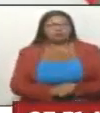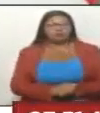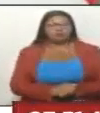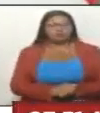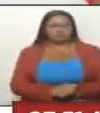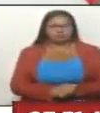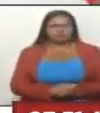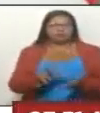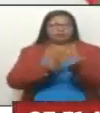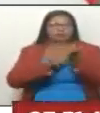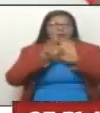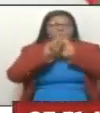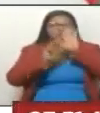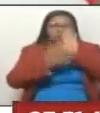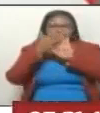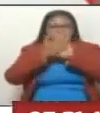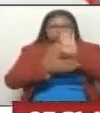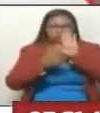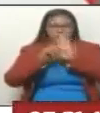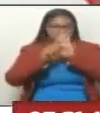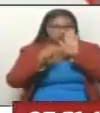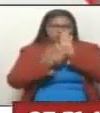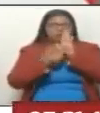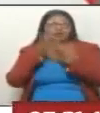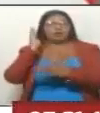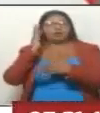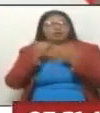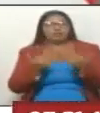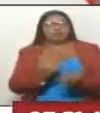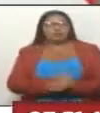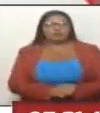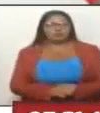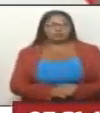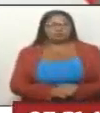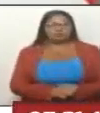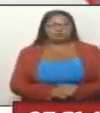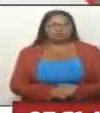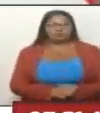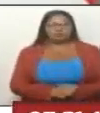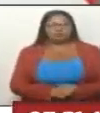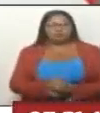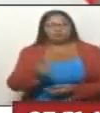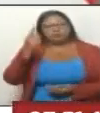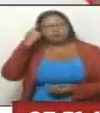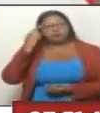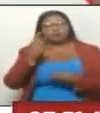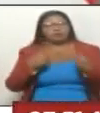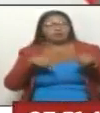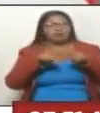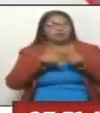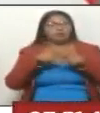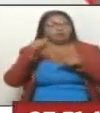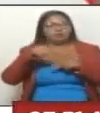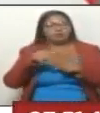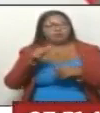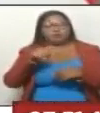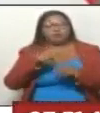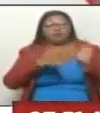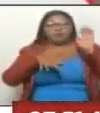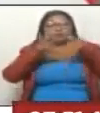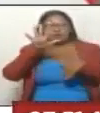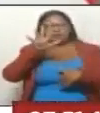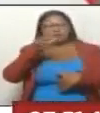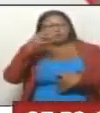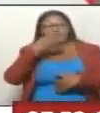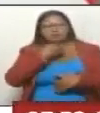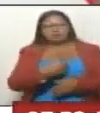el texto constitucional en el referéndum constituyente de un día como hoy, de un 15 de diciembre de